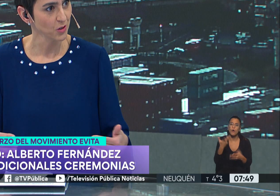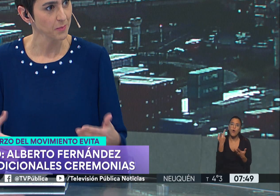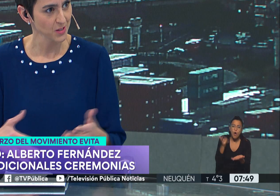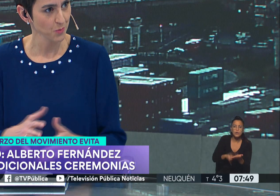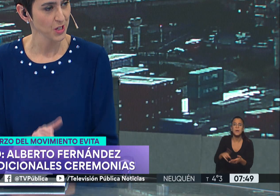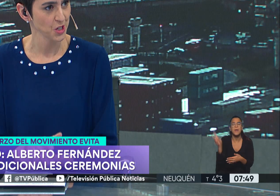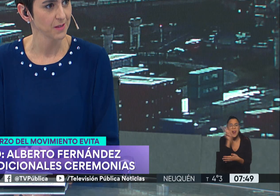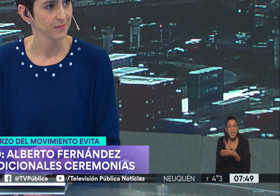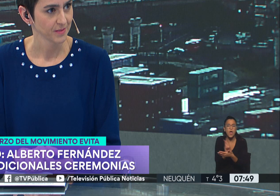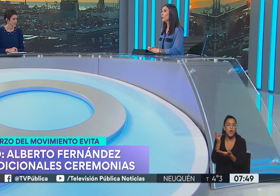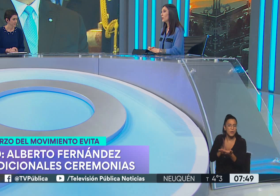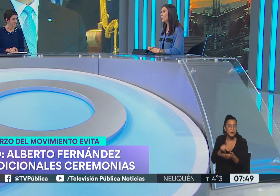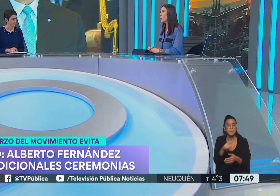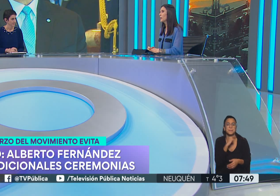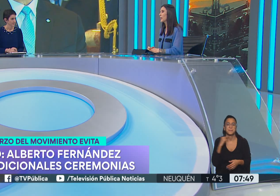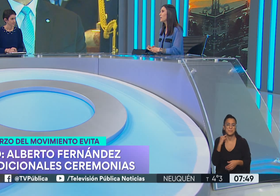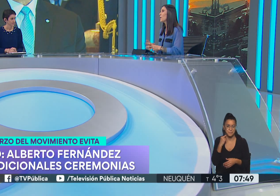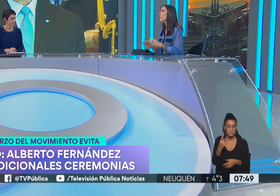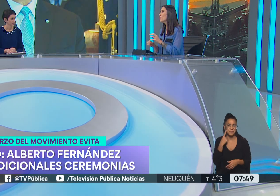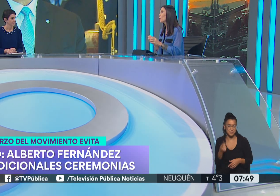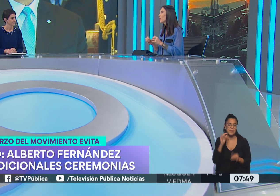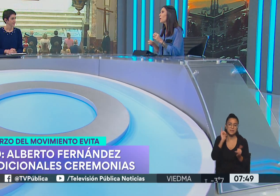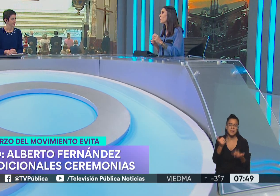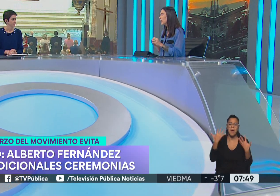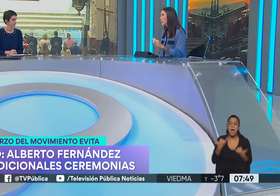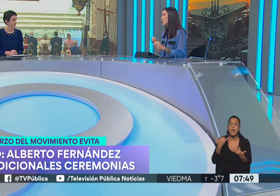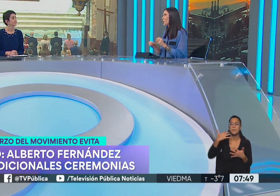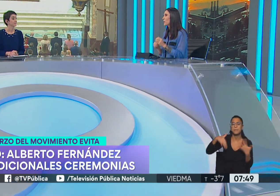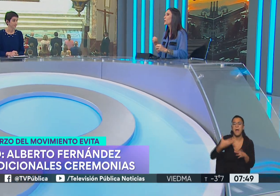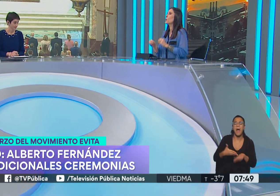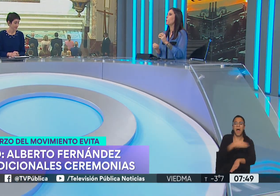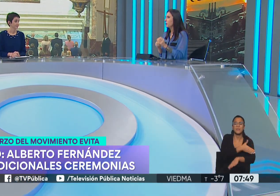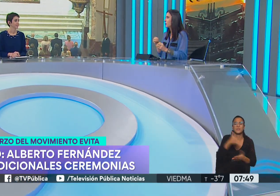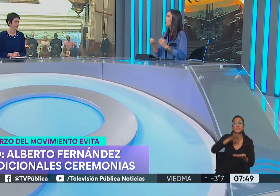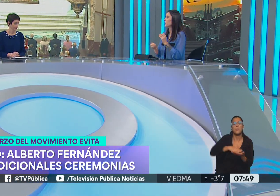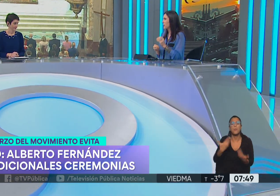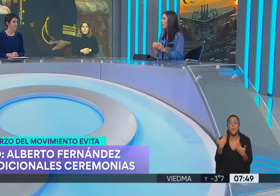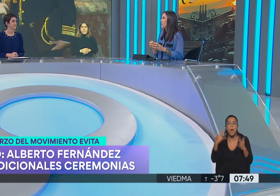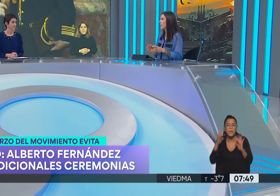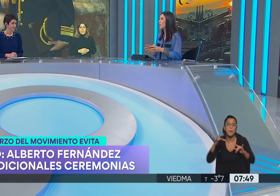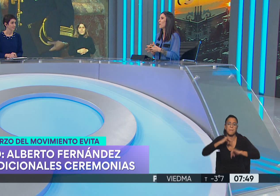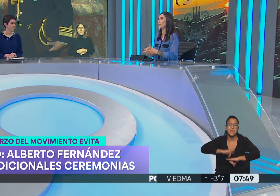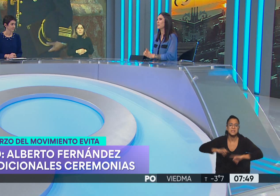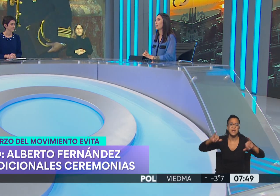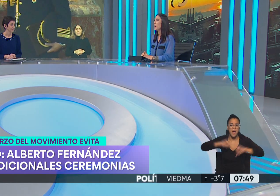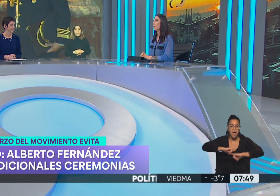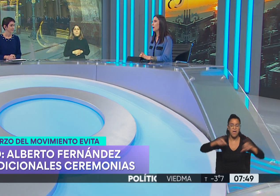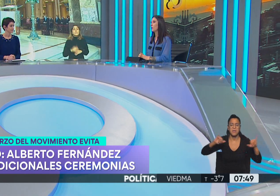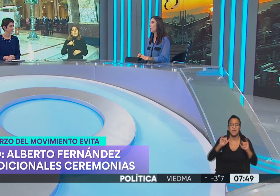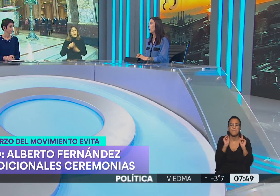homilía nuevamente sobre todo teniendo en cuenta que había mucho ruido previo sobre el supuesto mensaje que iba a ofrecer